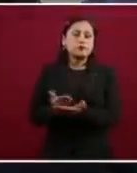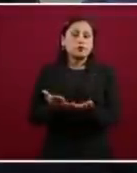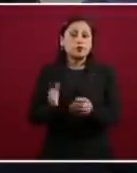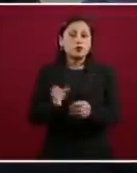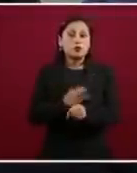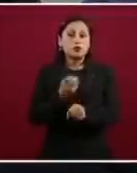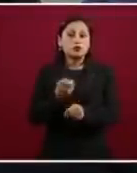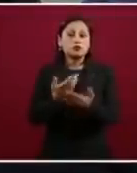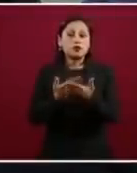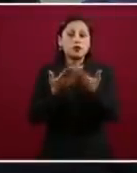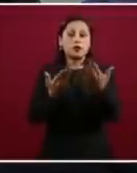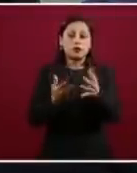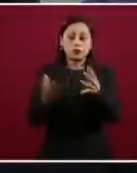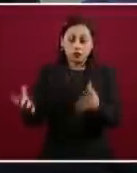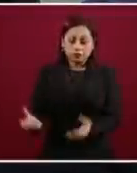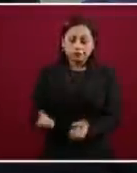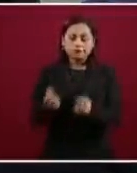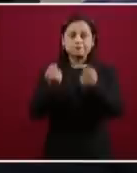sureste.